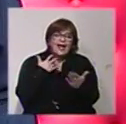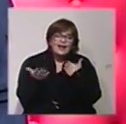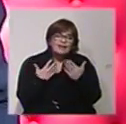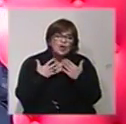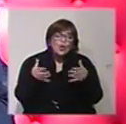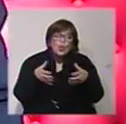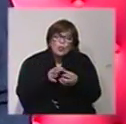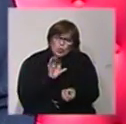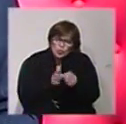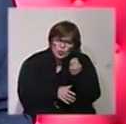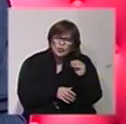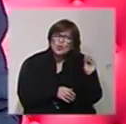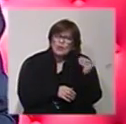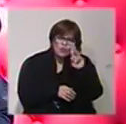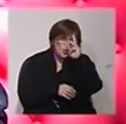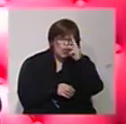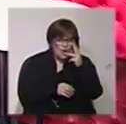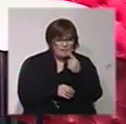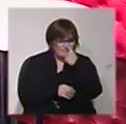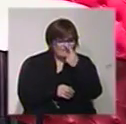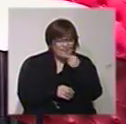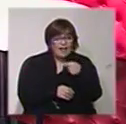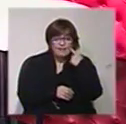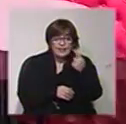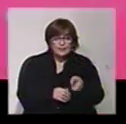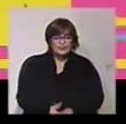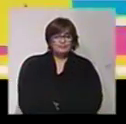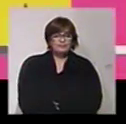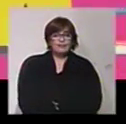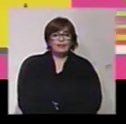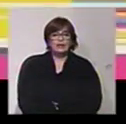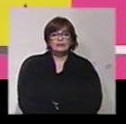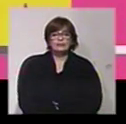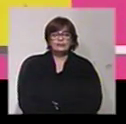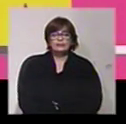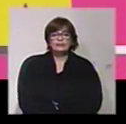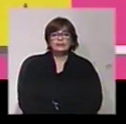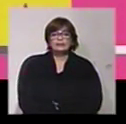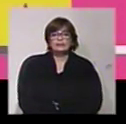camada de uruguayos que se tiraron para el jazz. A ver, veámoslo.